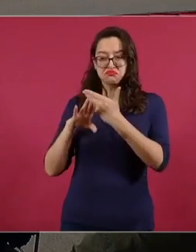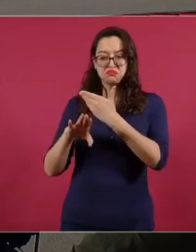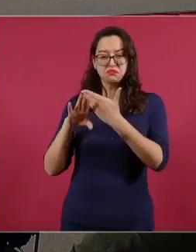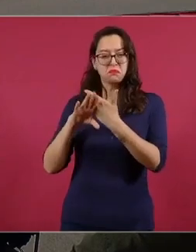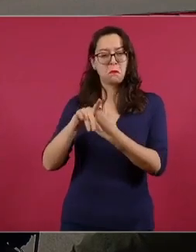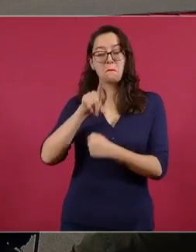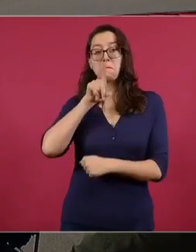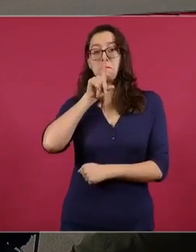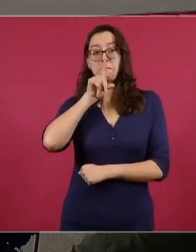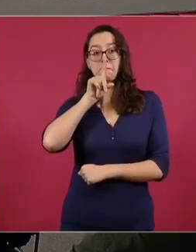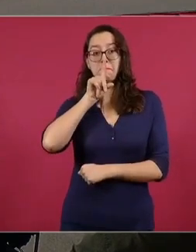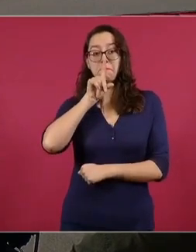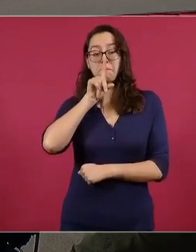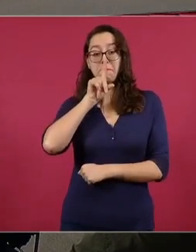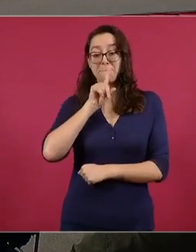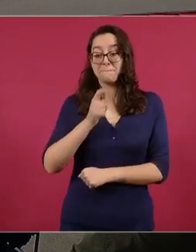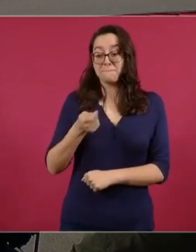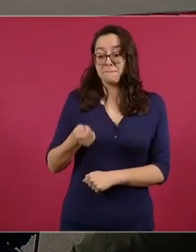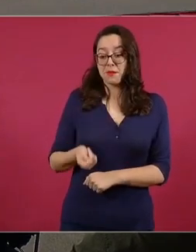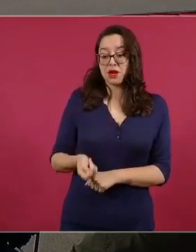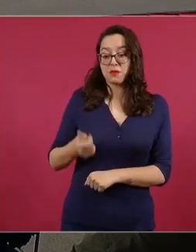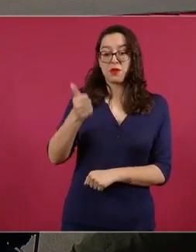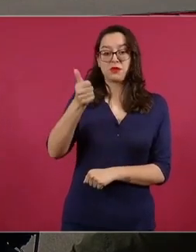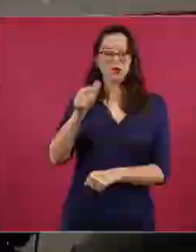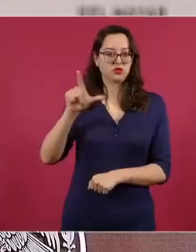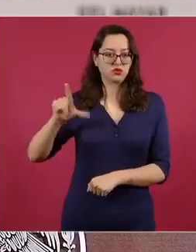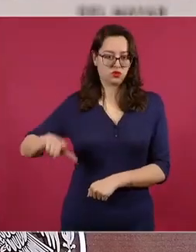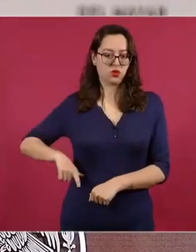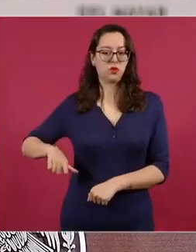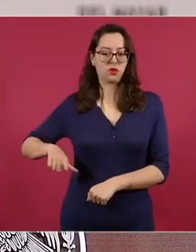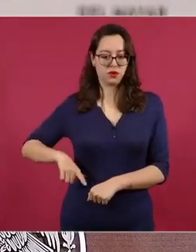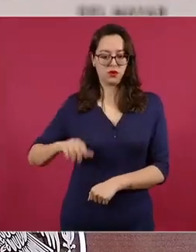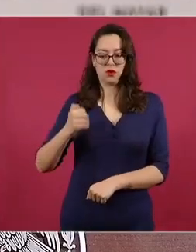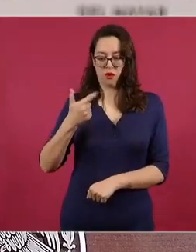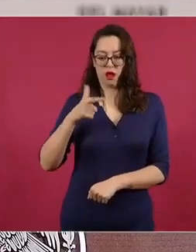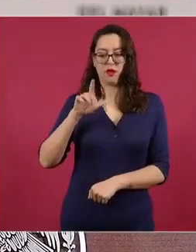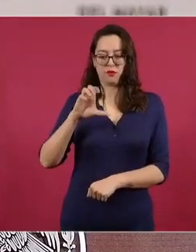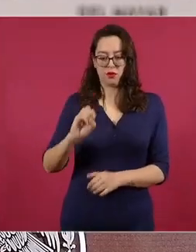país. Es la primera vez que ocurre.